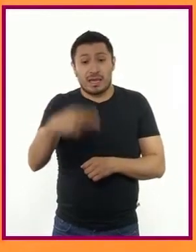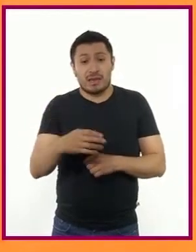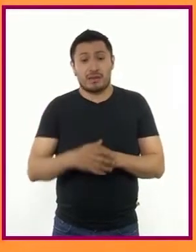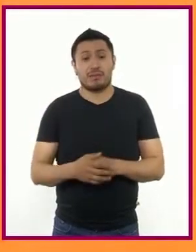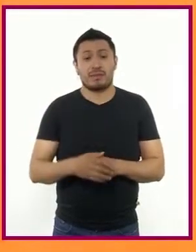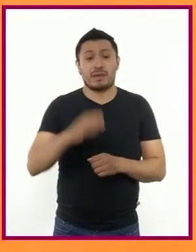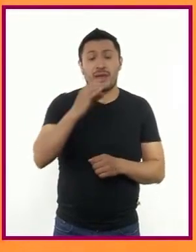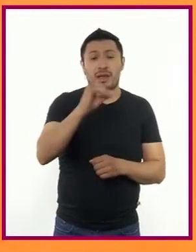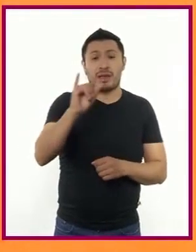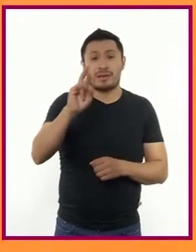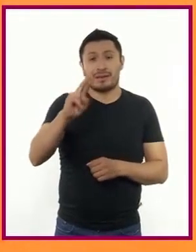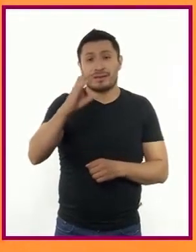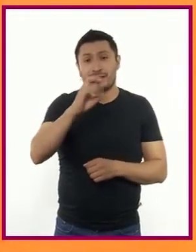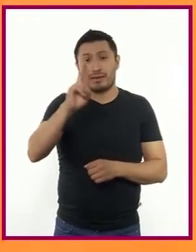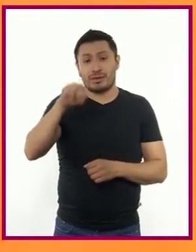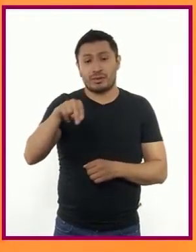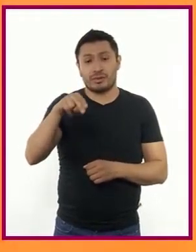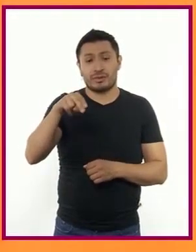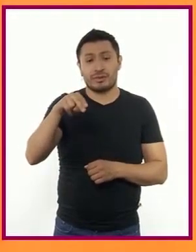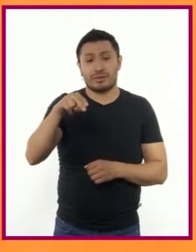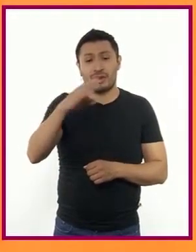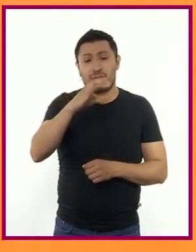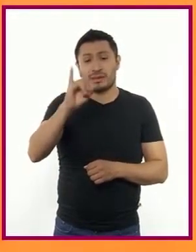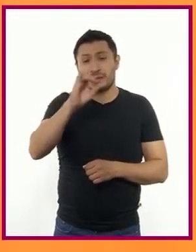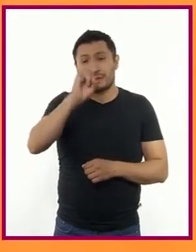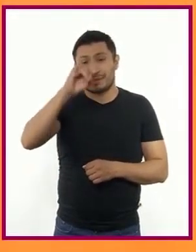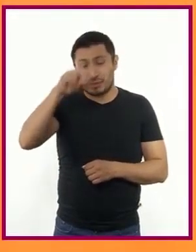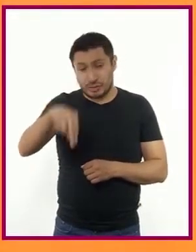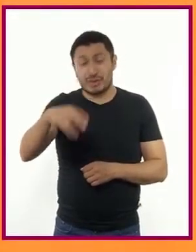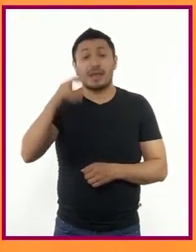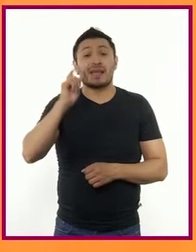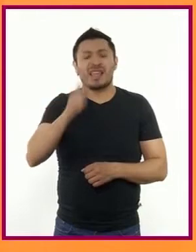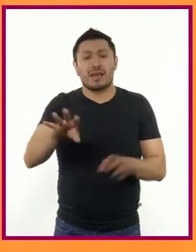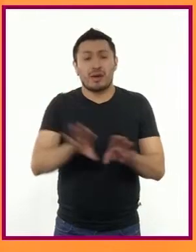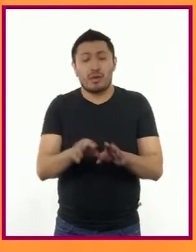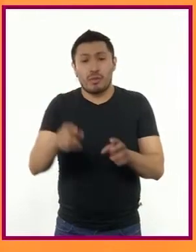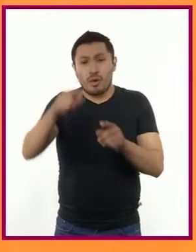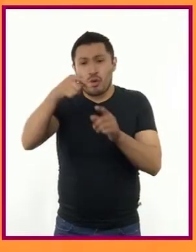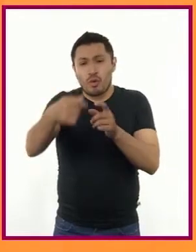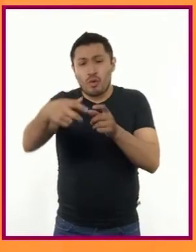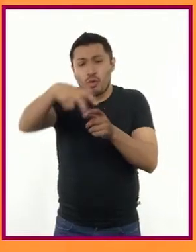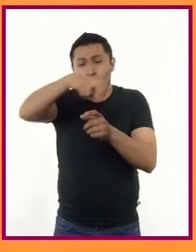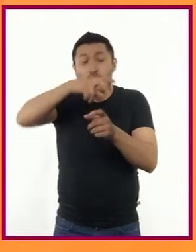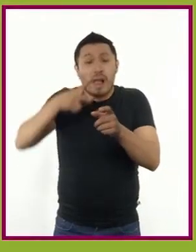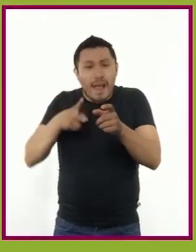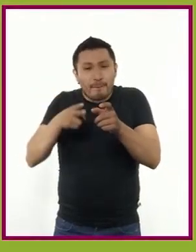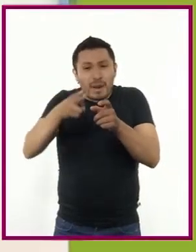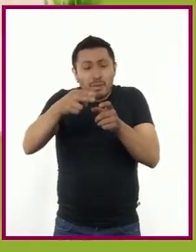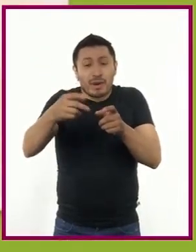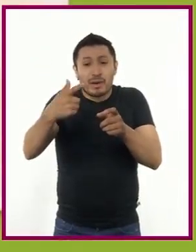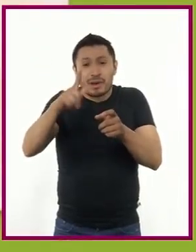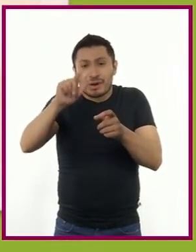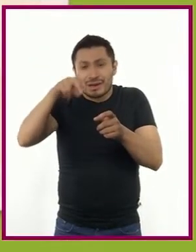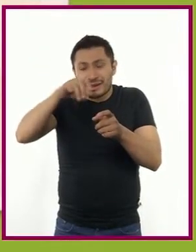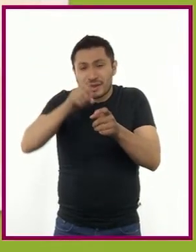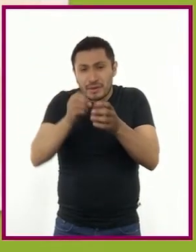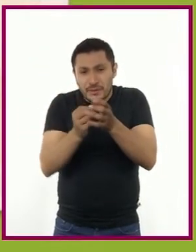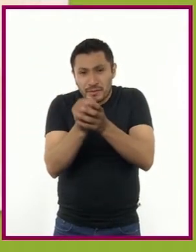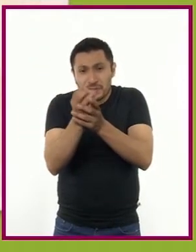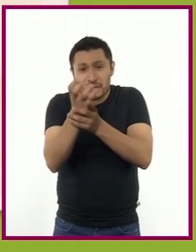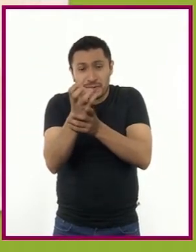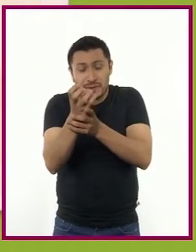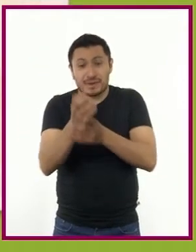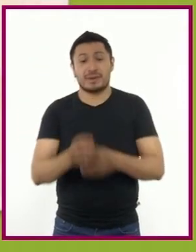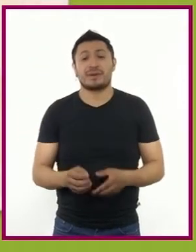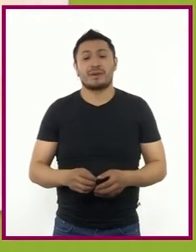llama circuncisión y consiste en cortar una porción del prepucio y liberar el glande. Veamos la